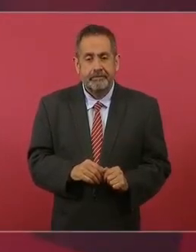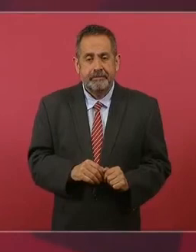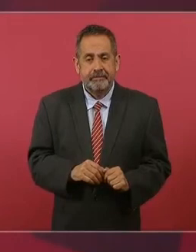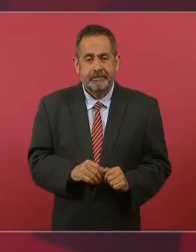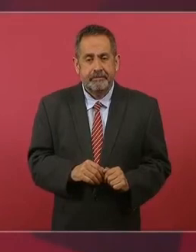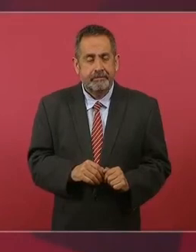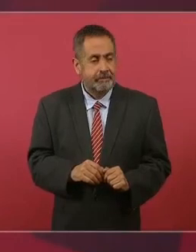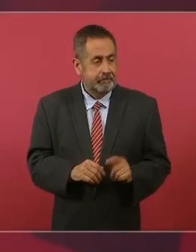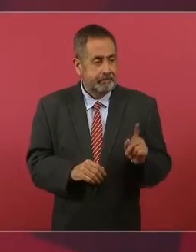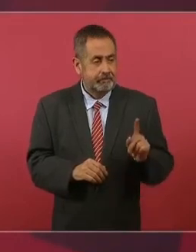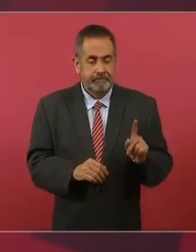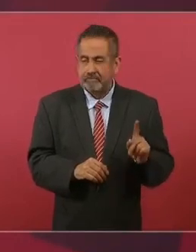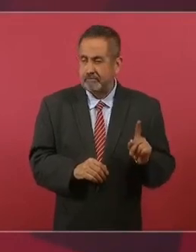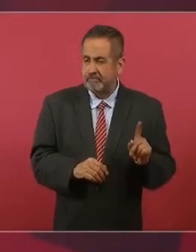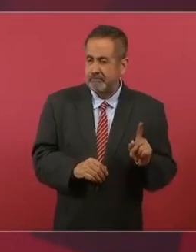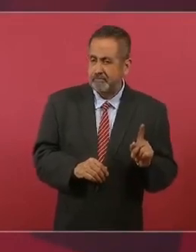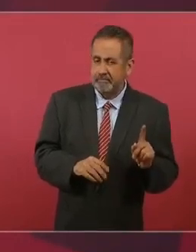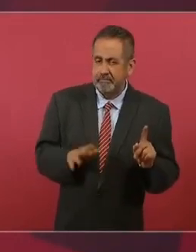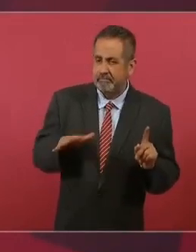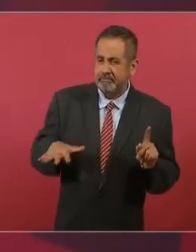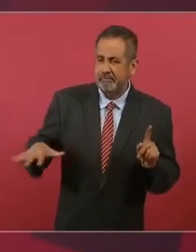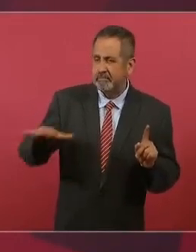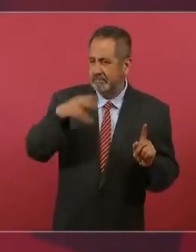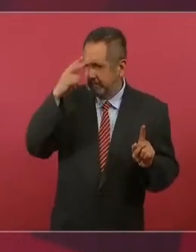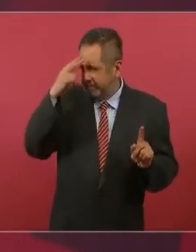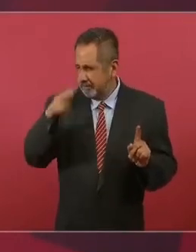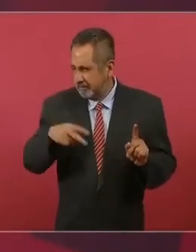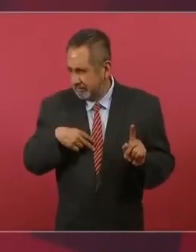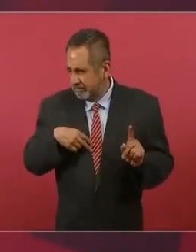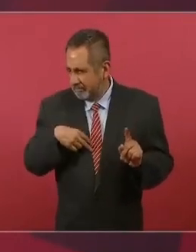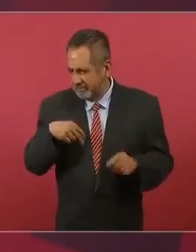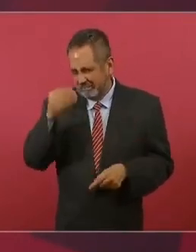se olvida de lo que es México.